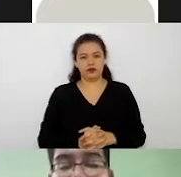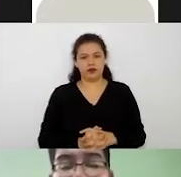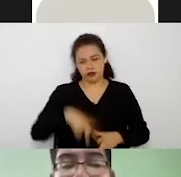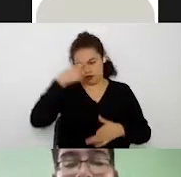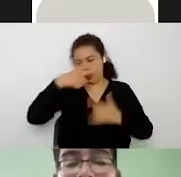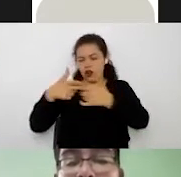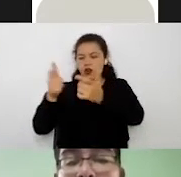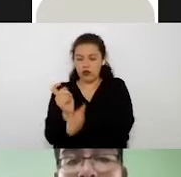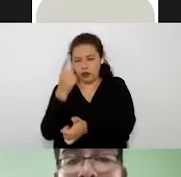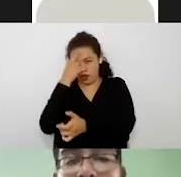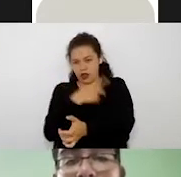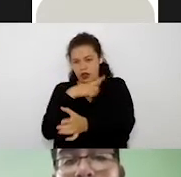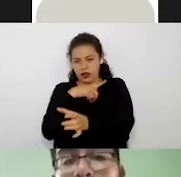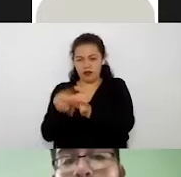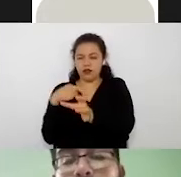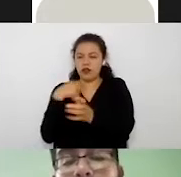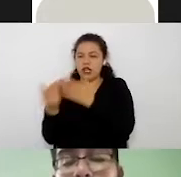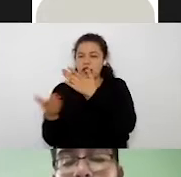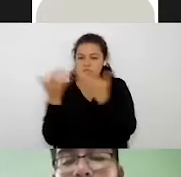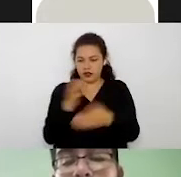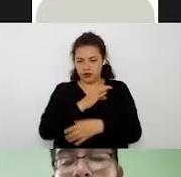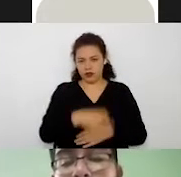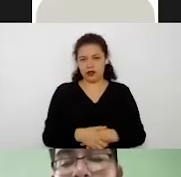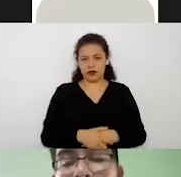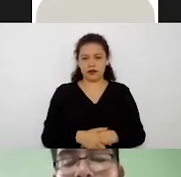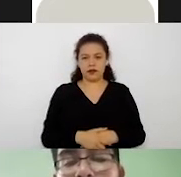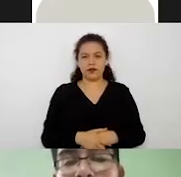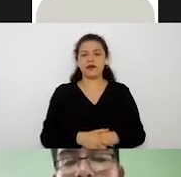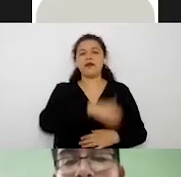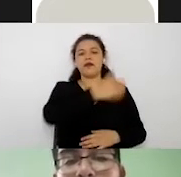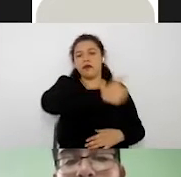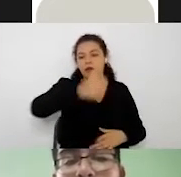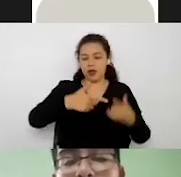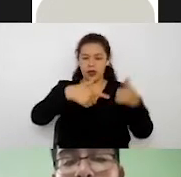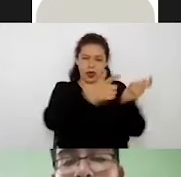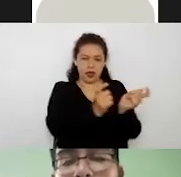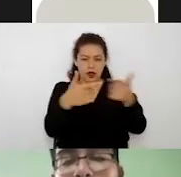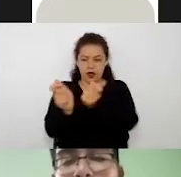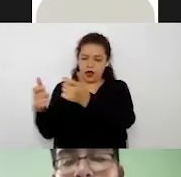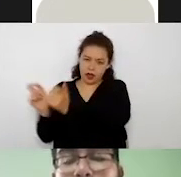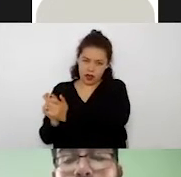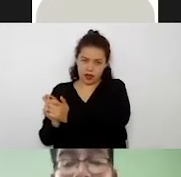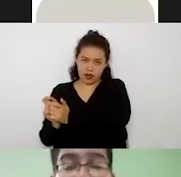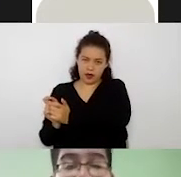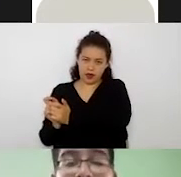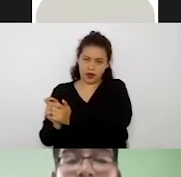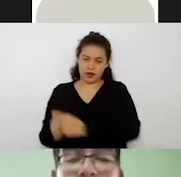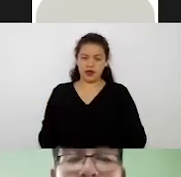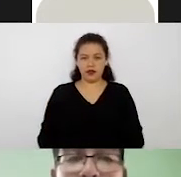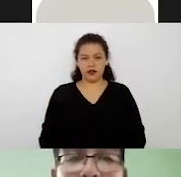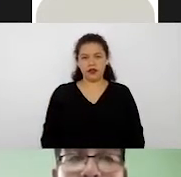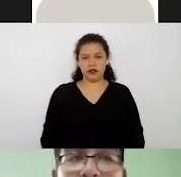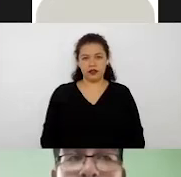brigada. Lo importante es que aquí cada uno de los brigadistas sepa que, bueno, para empezar tiene que